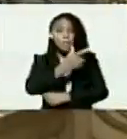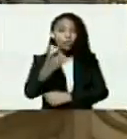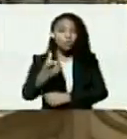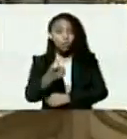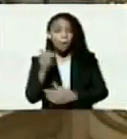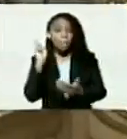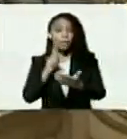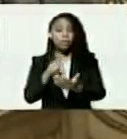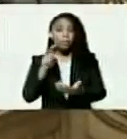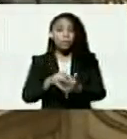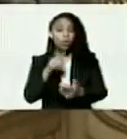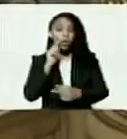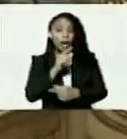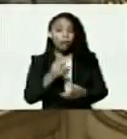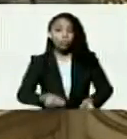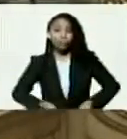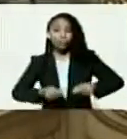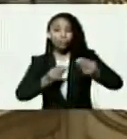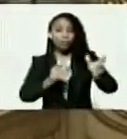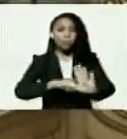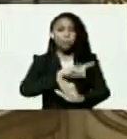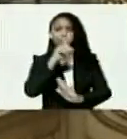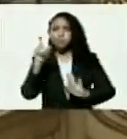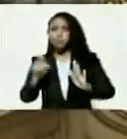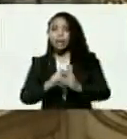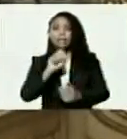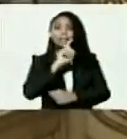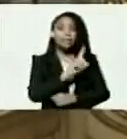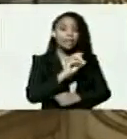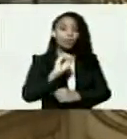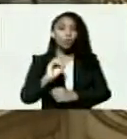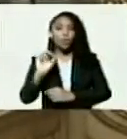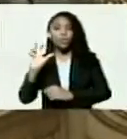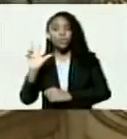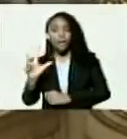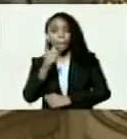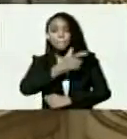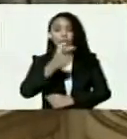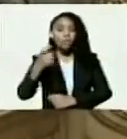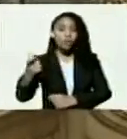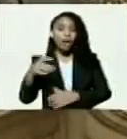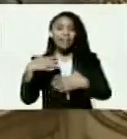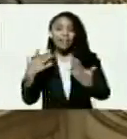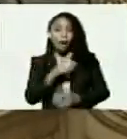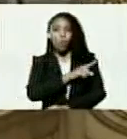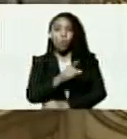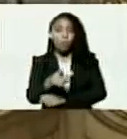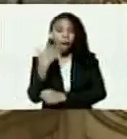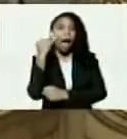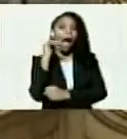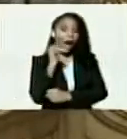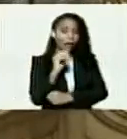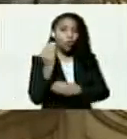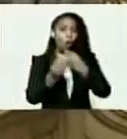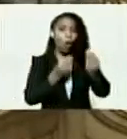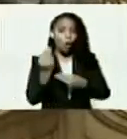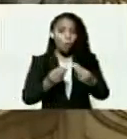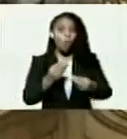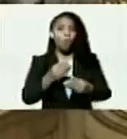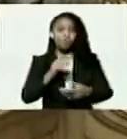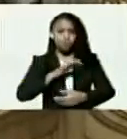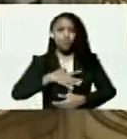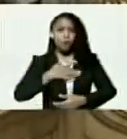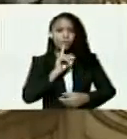postuladas y entrega a la plenaria 103 personas que cumplen los requisitos para ser